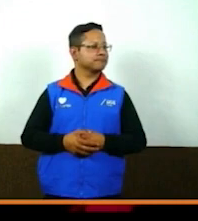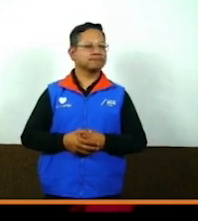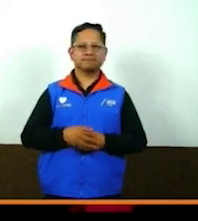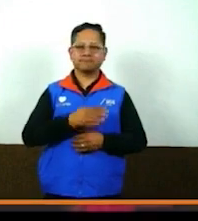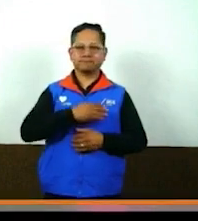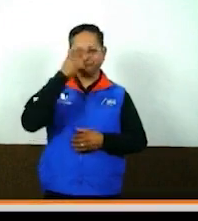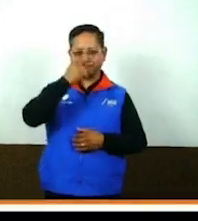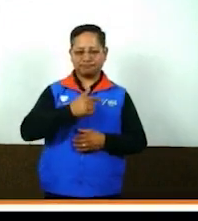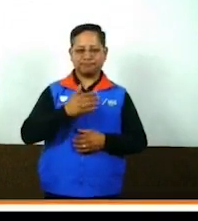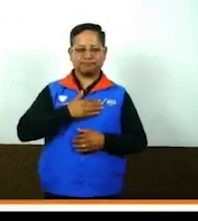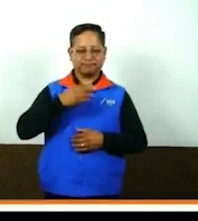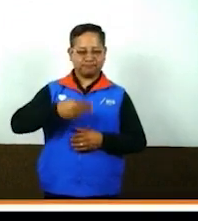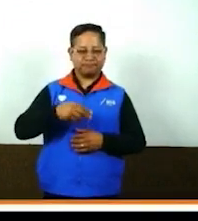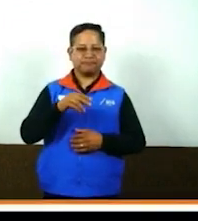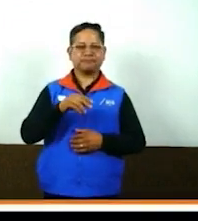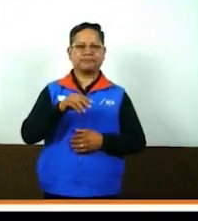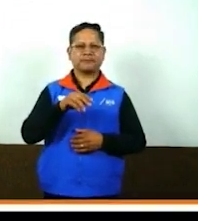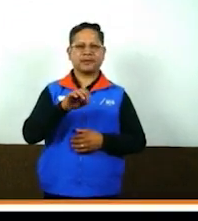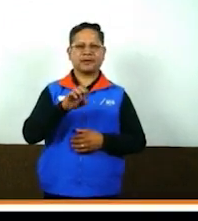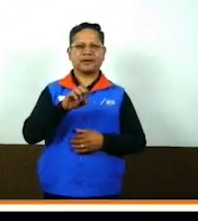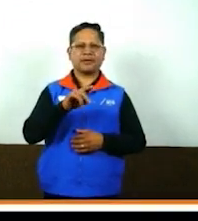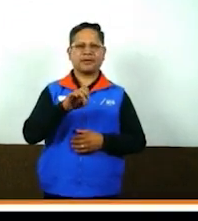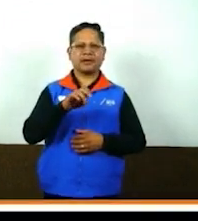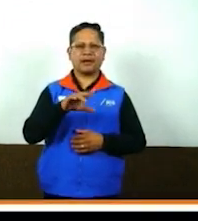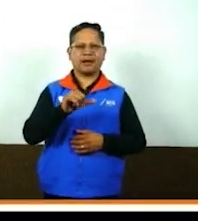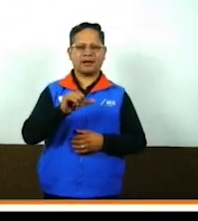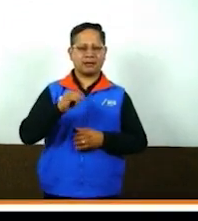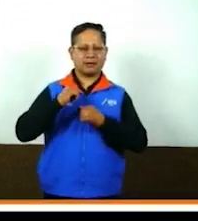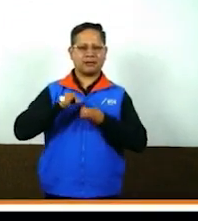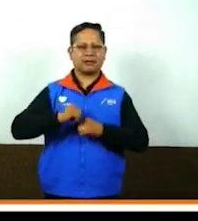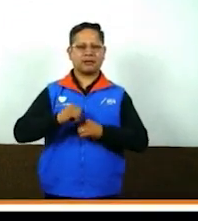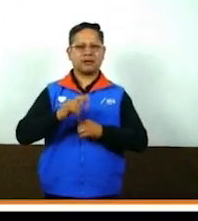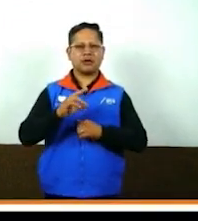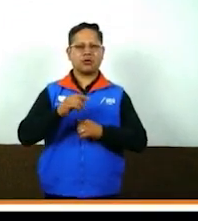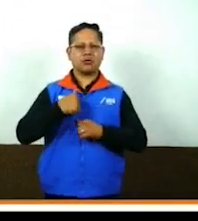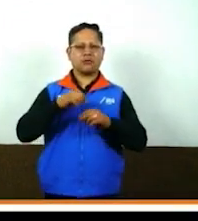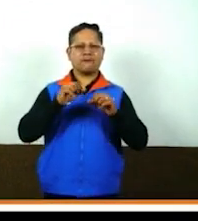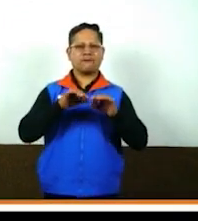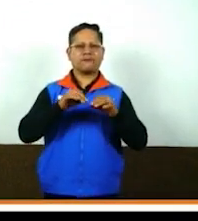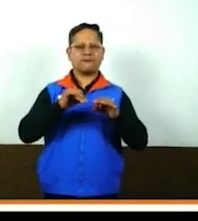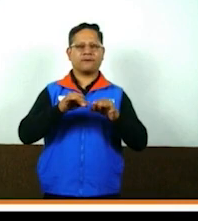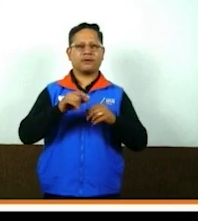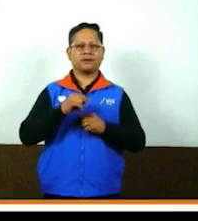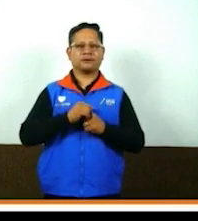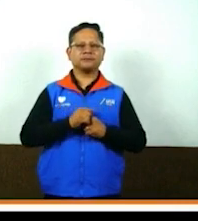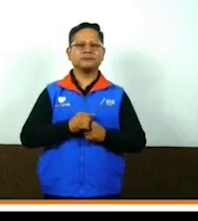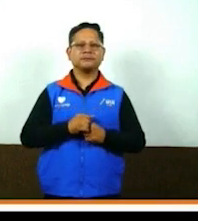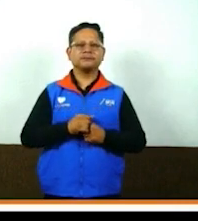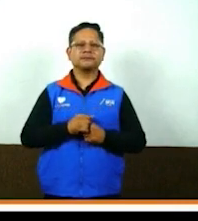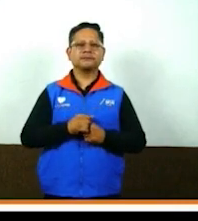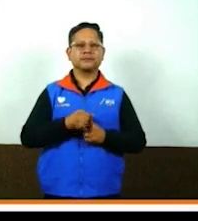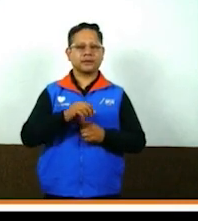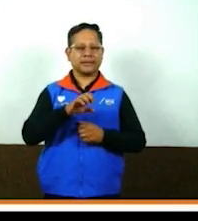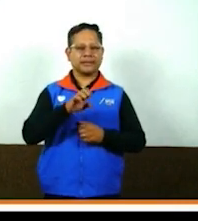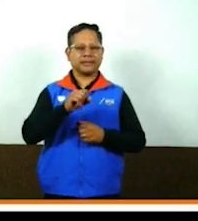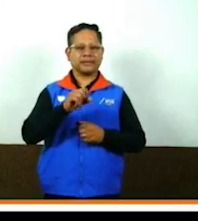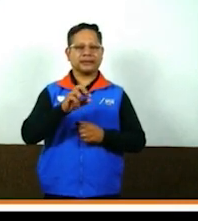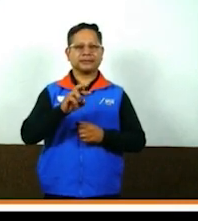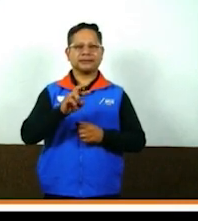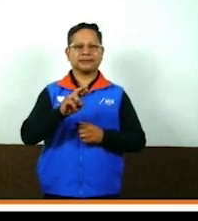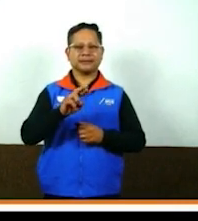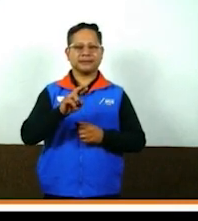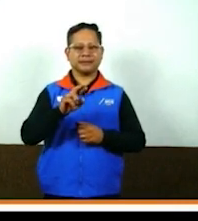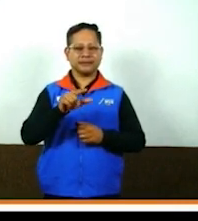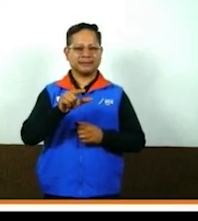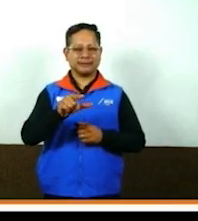Buenas noches, mi nombre es Adriana Blanco y vengo representando a la firma Sai Science Grant Thornton, socialmente responsable